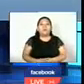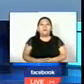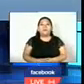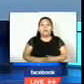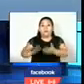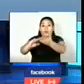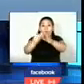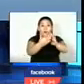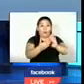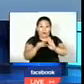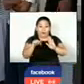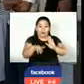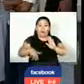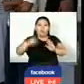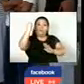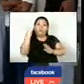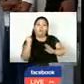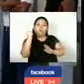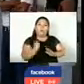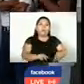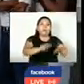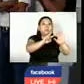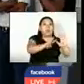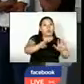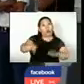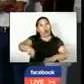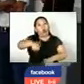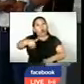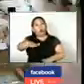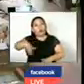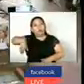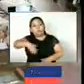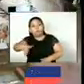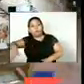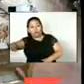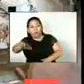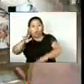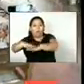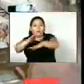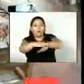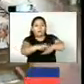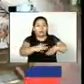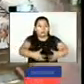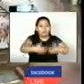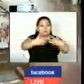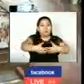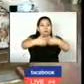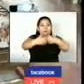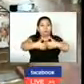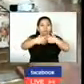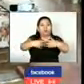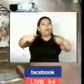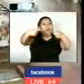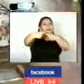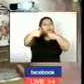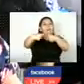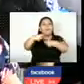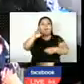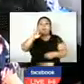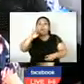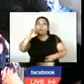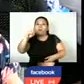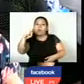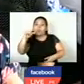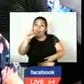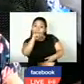comunidades de Ciudad Delgado y Cuscatanzingo fueron informadas sobre la futura planta de generación eléctrica con biogás que estará